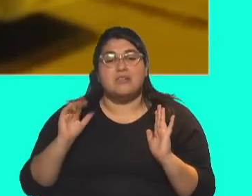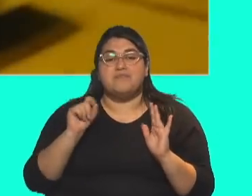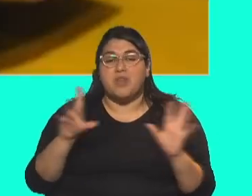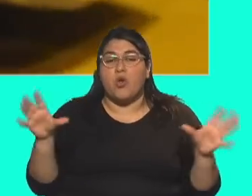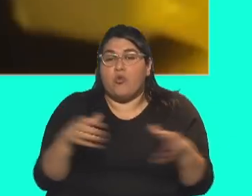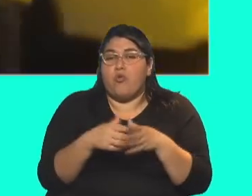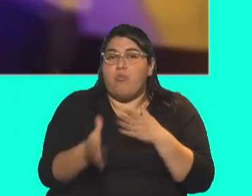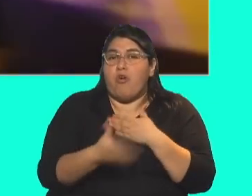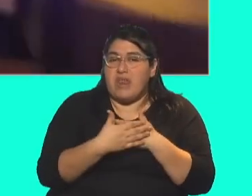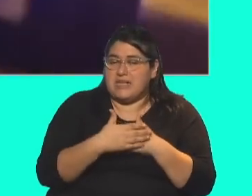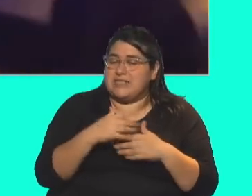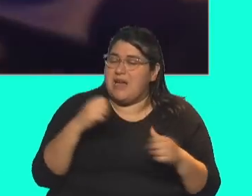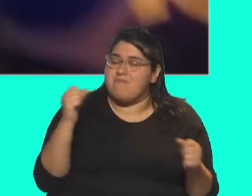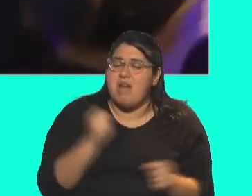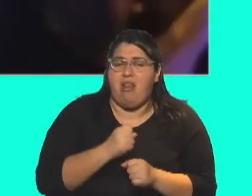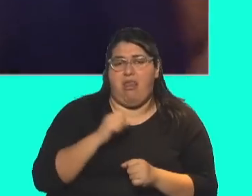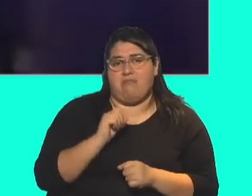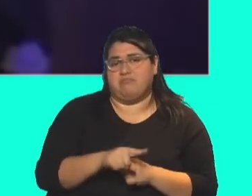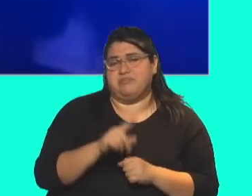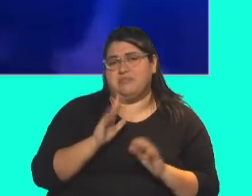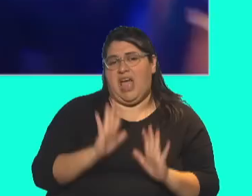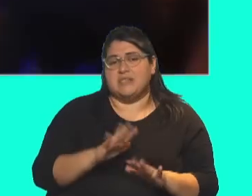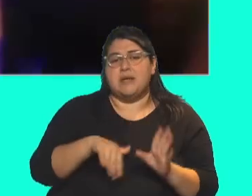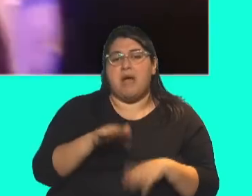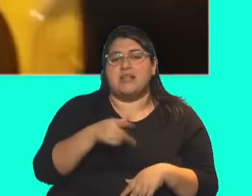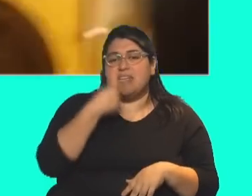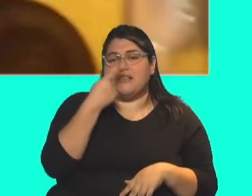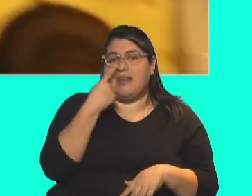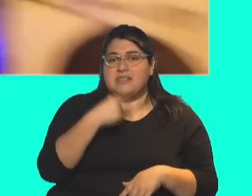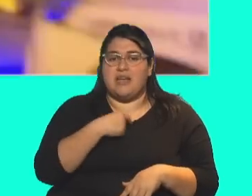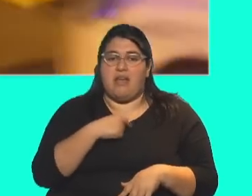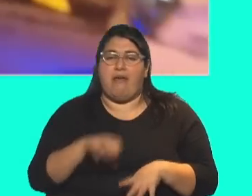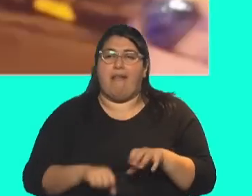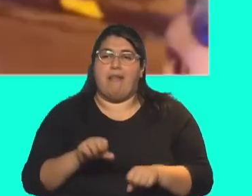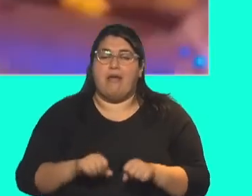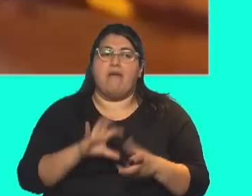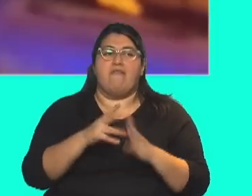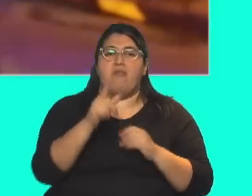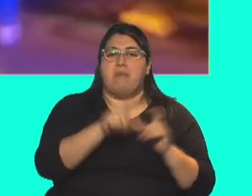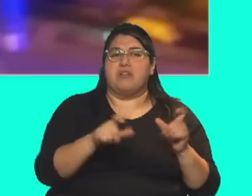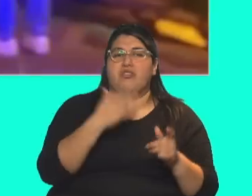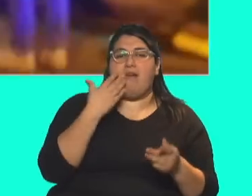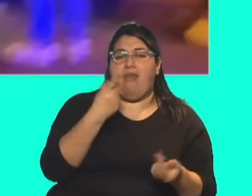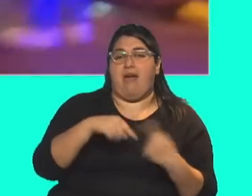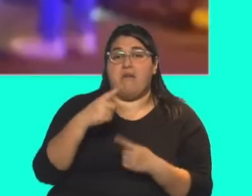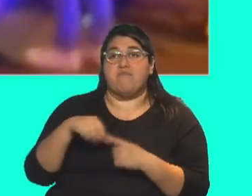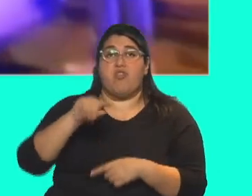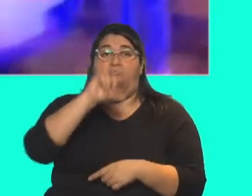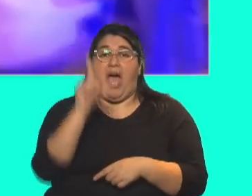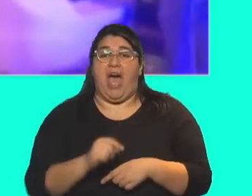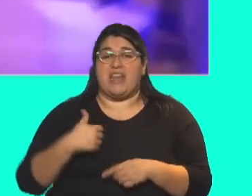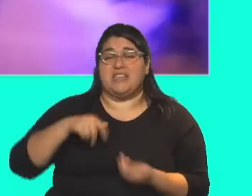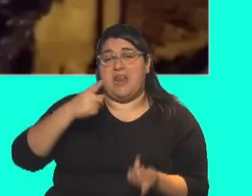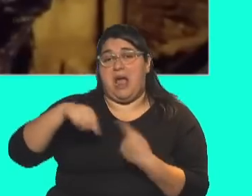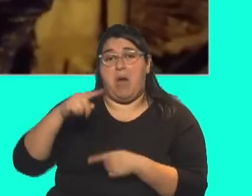atávica vinculada a los mismos intereses siempre por supuesto cambiando cambia el país pero los comportamientos